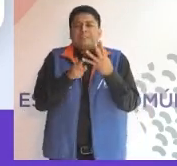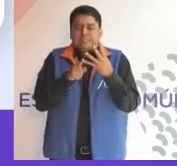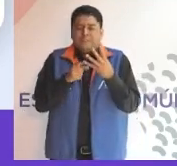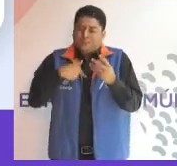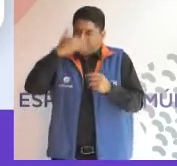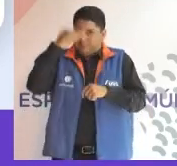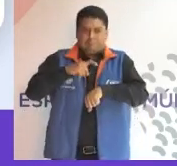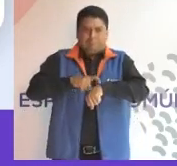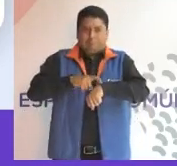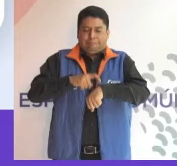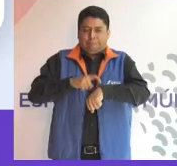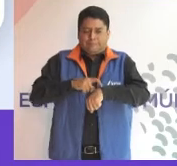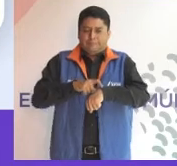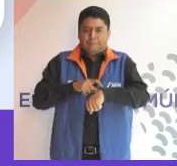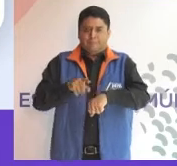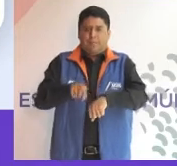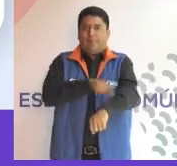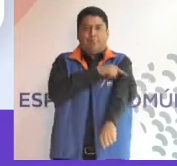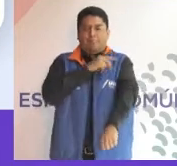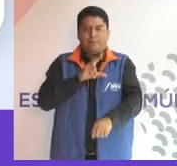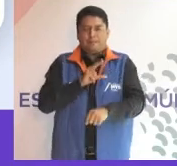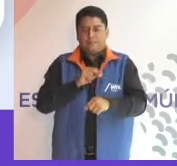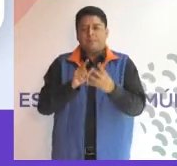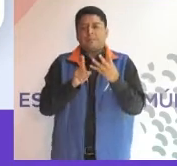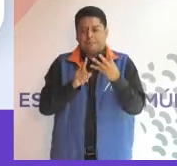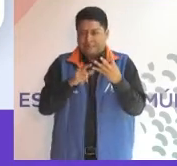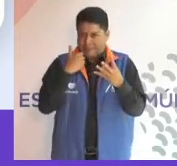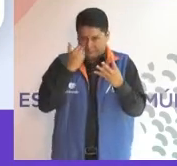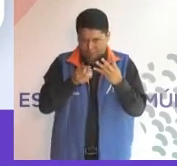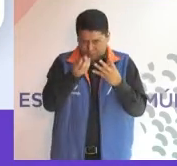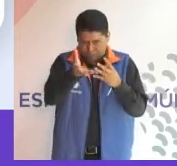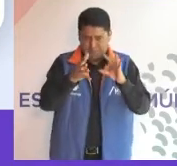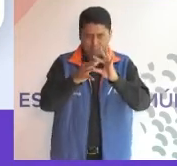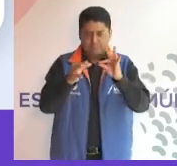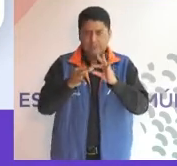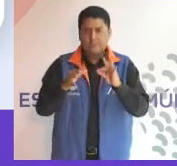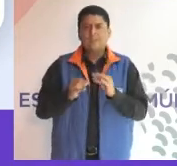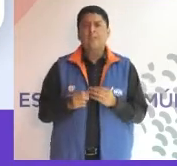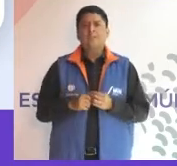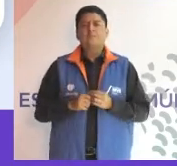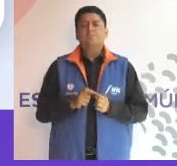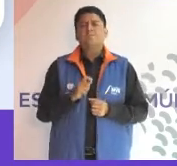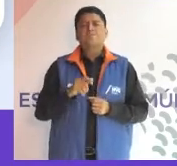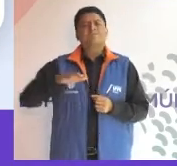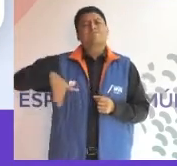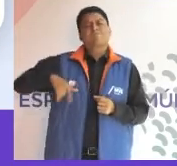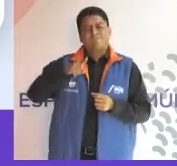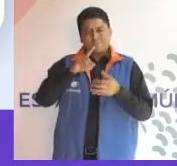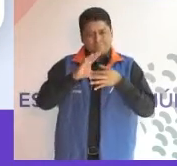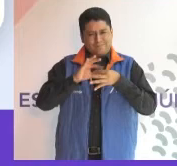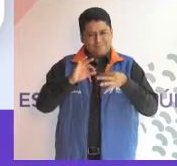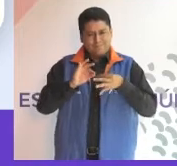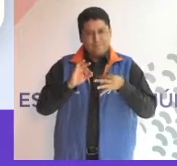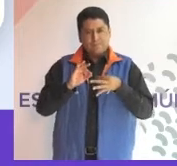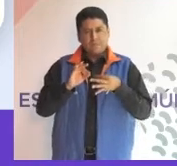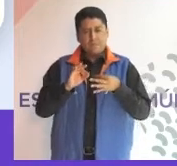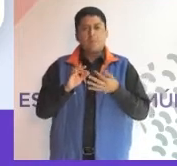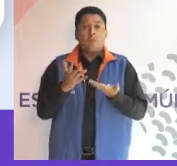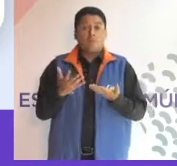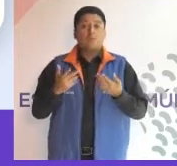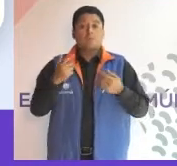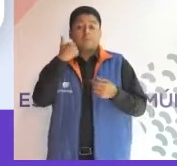solamente para no dejarlo en el aire, es lo que también ya han abordado de la parte de la visibilización